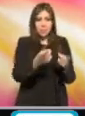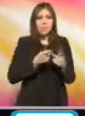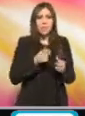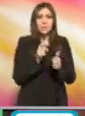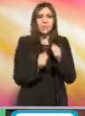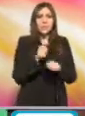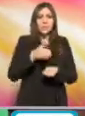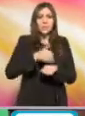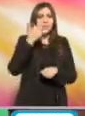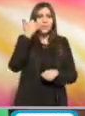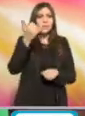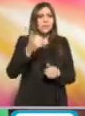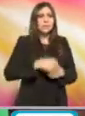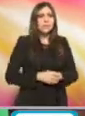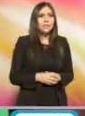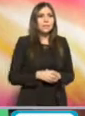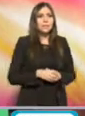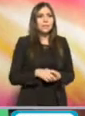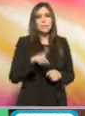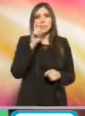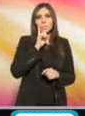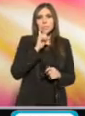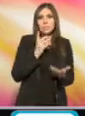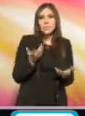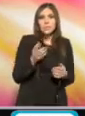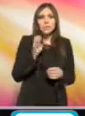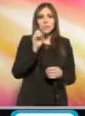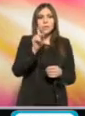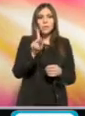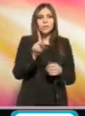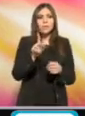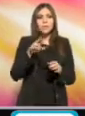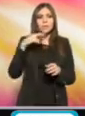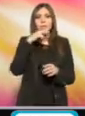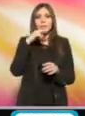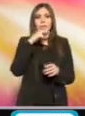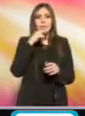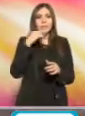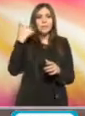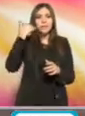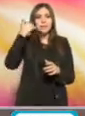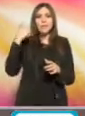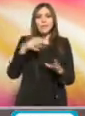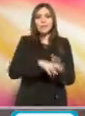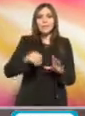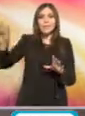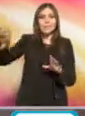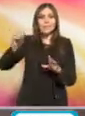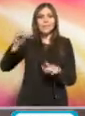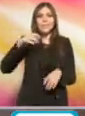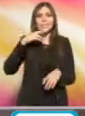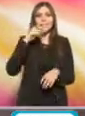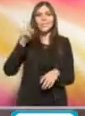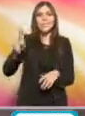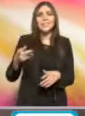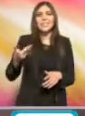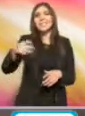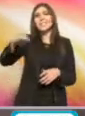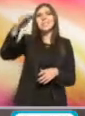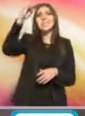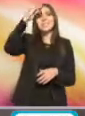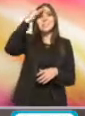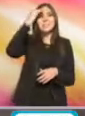teléfono? Y ella, ok, ahí está en mi bolsa, agárralo. ¿No? O sea, piensa que le